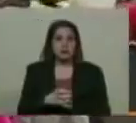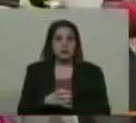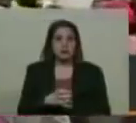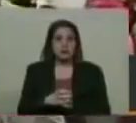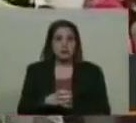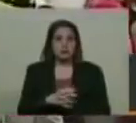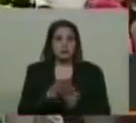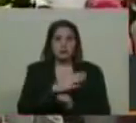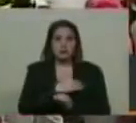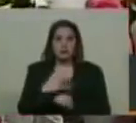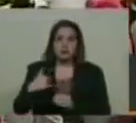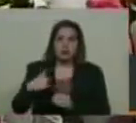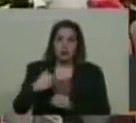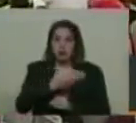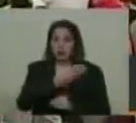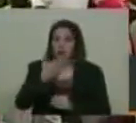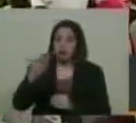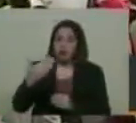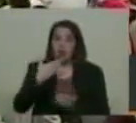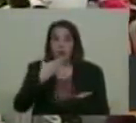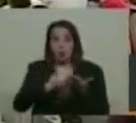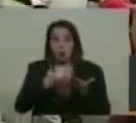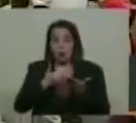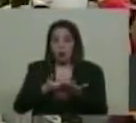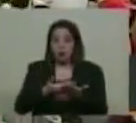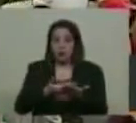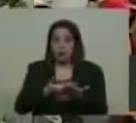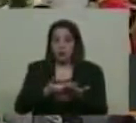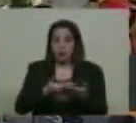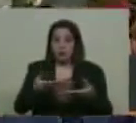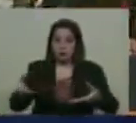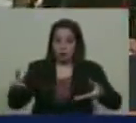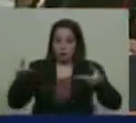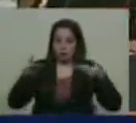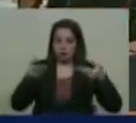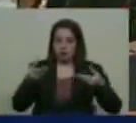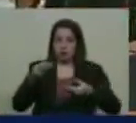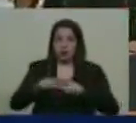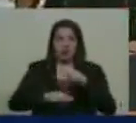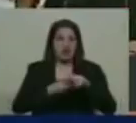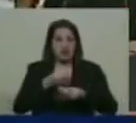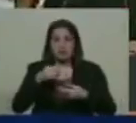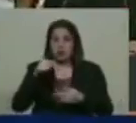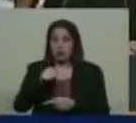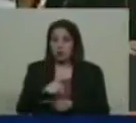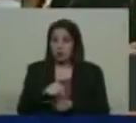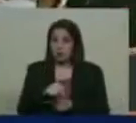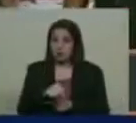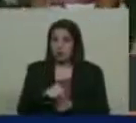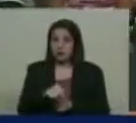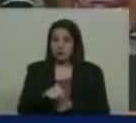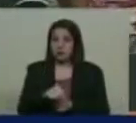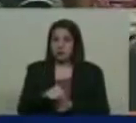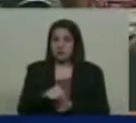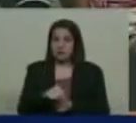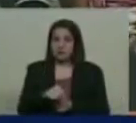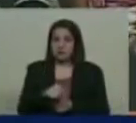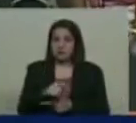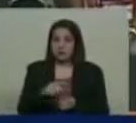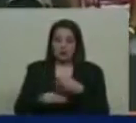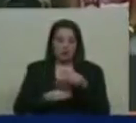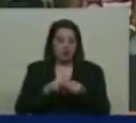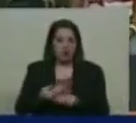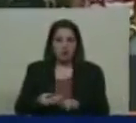Yo quiero de ustedes las propuestas de lo que hay que hacer hoy, de lo que hay que hacer